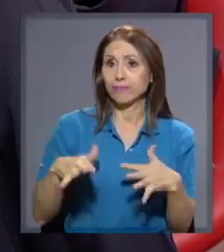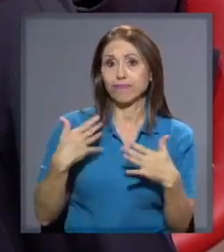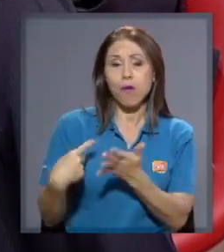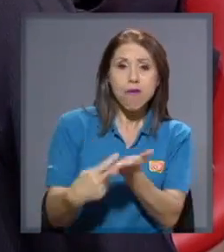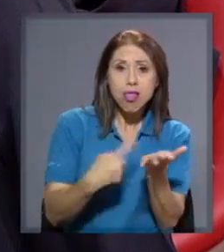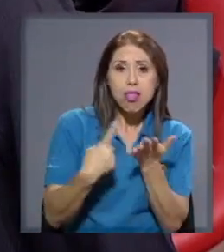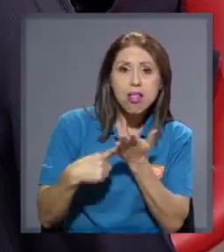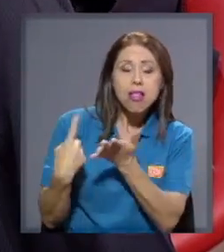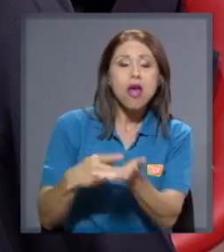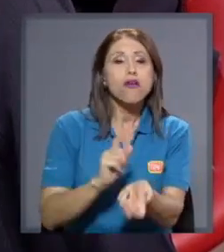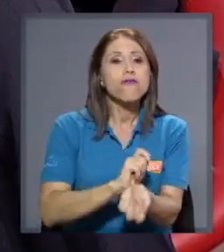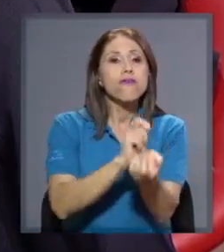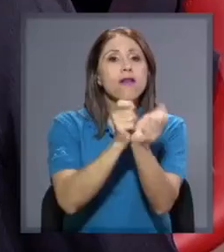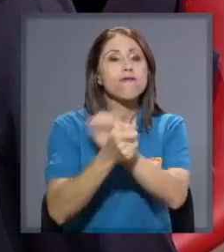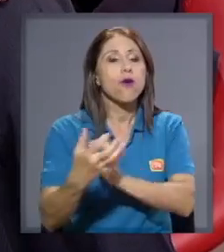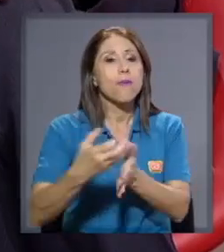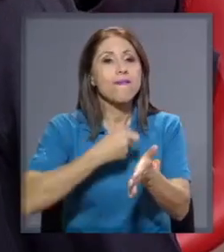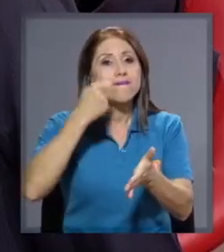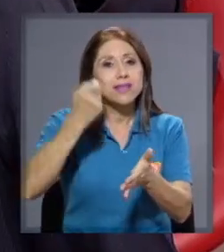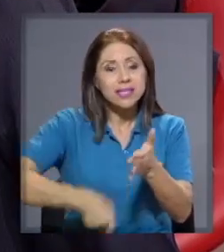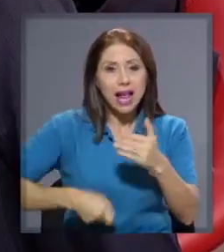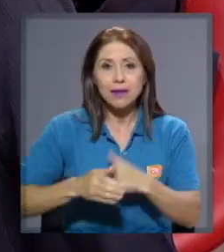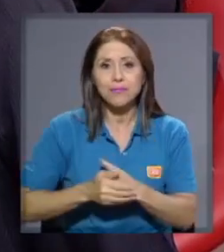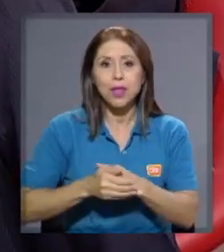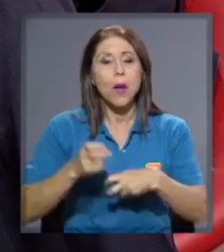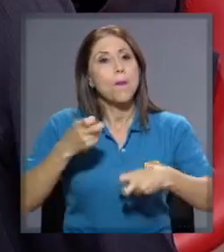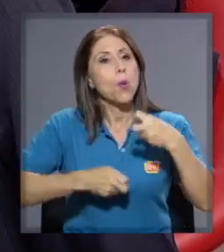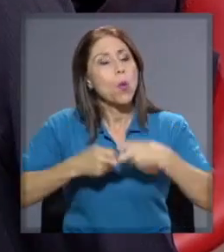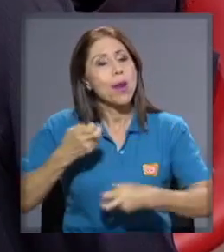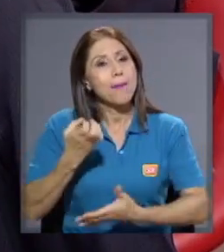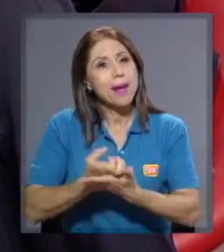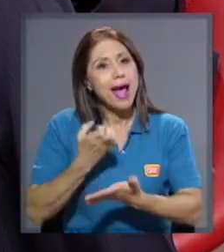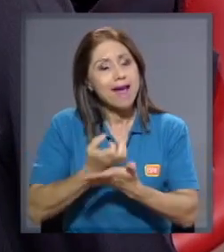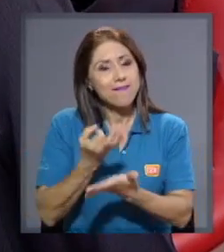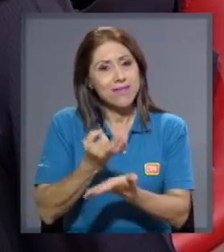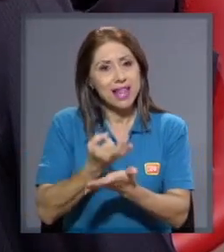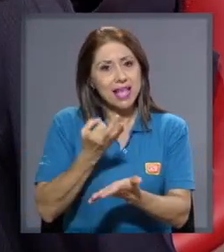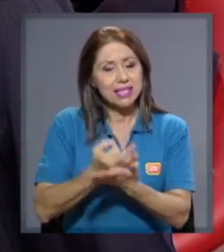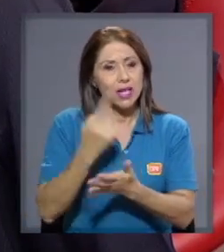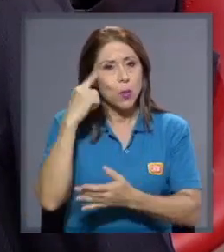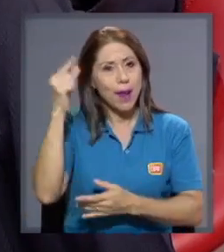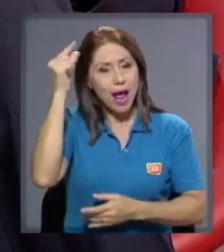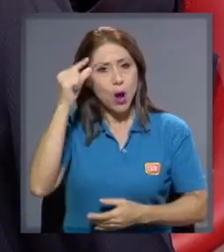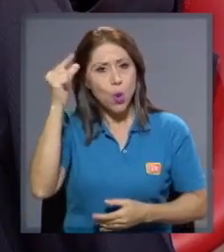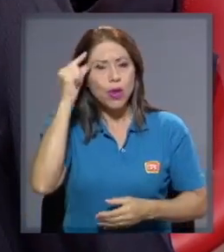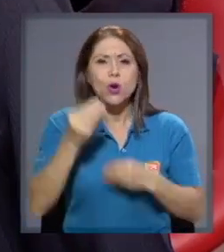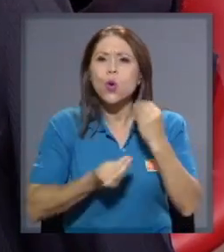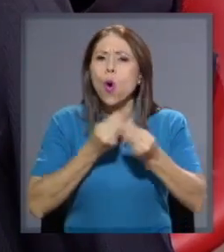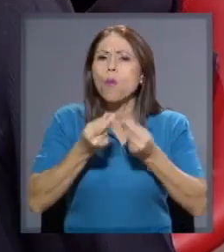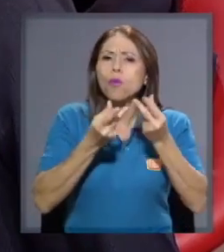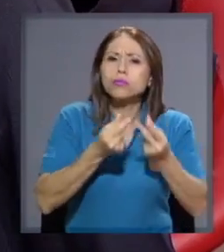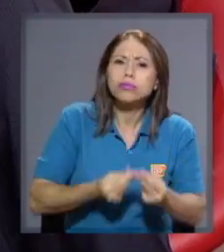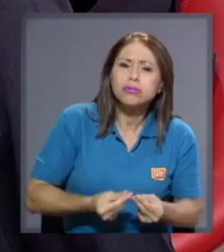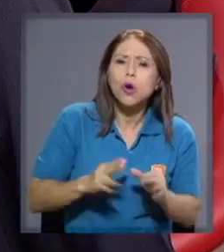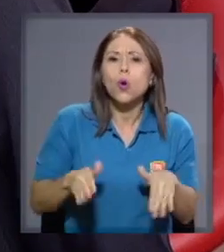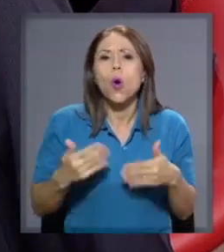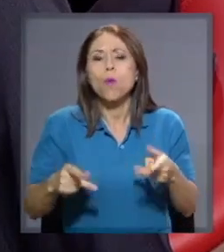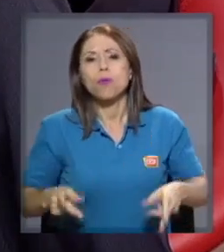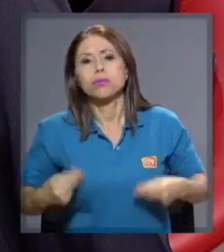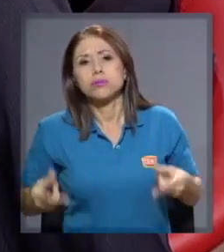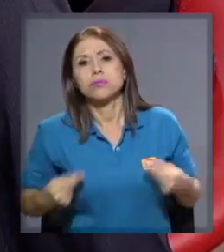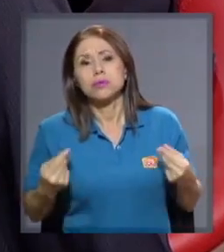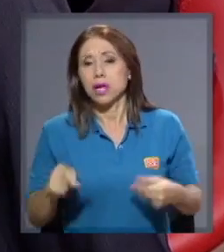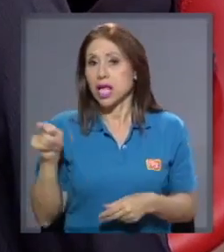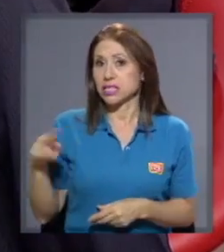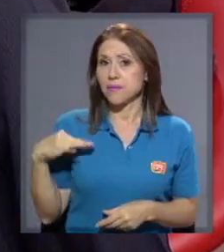en medio de una crisis financiera para el gobierno como financiar sus gastos puesto y este ministerio es